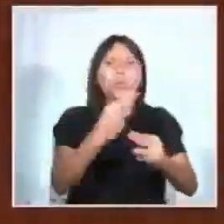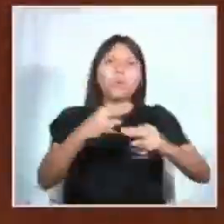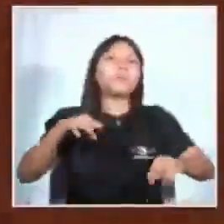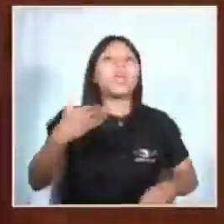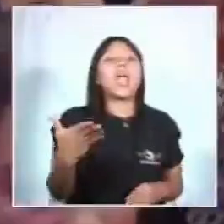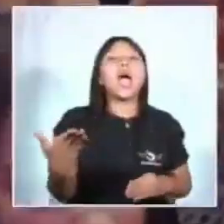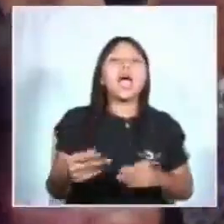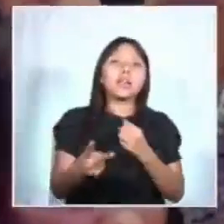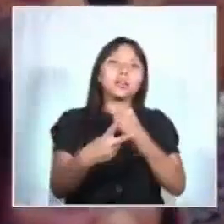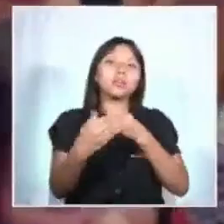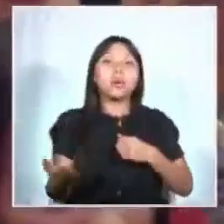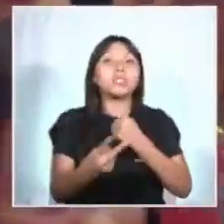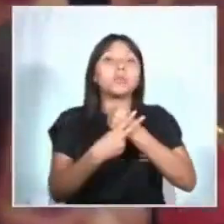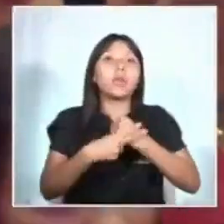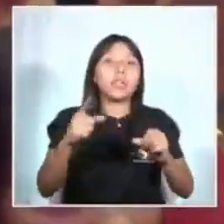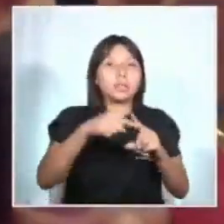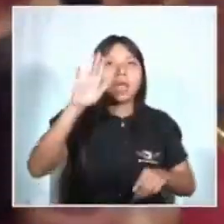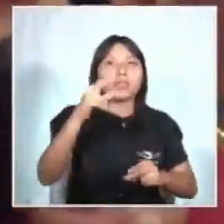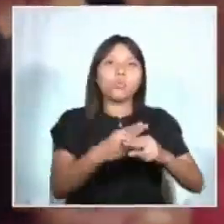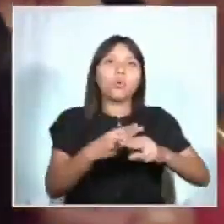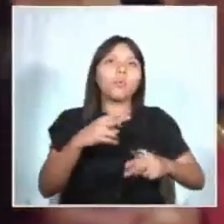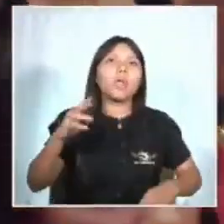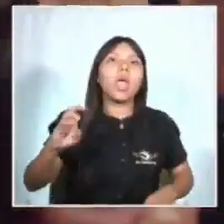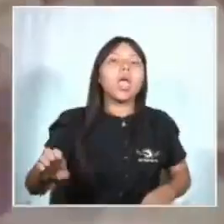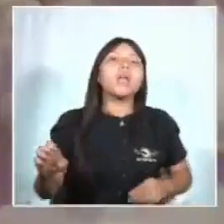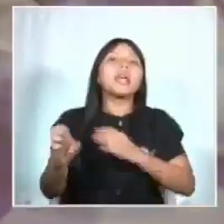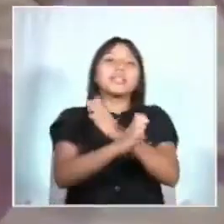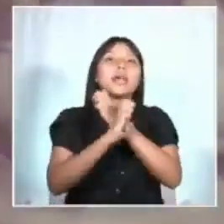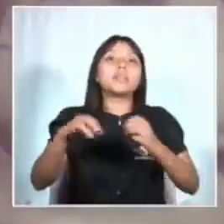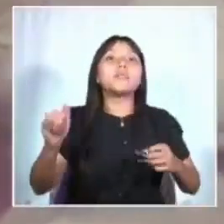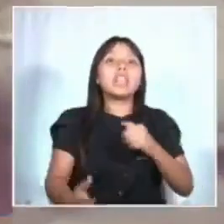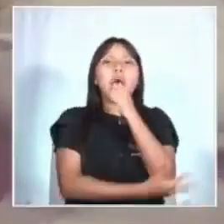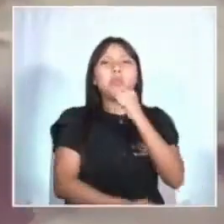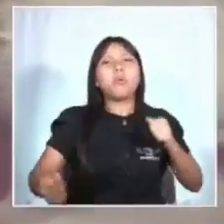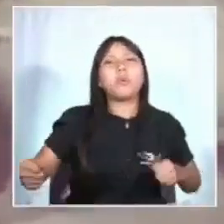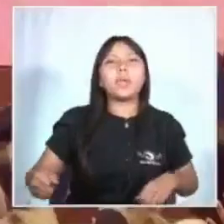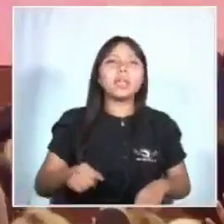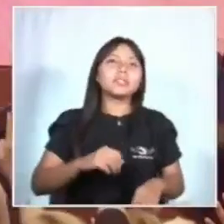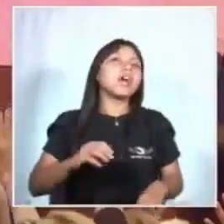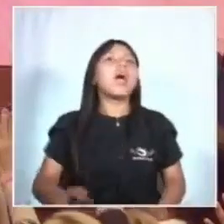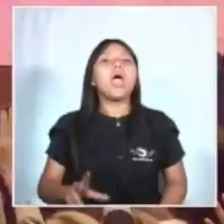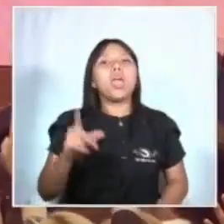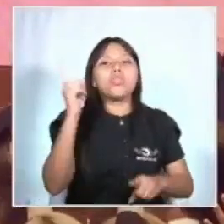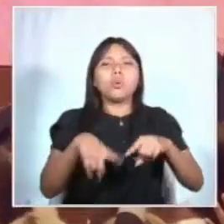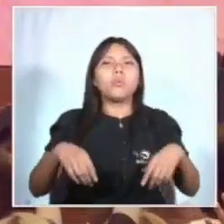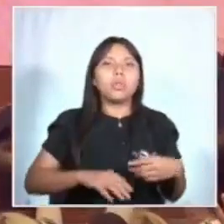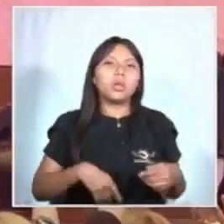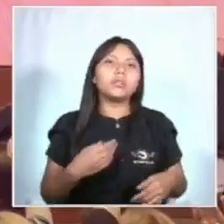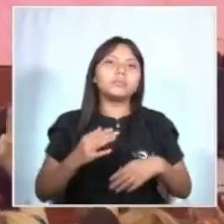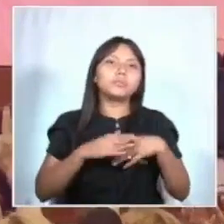reservas a tu nombre. La esclavitud, la pobreza, la esterilidad no es el lugar